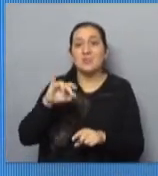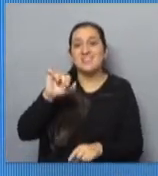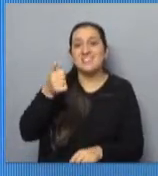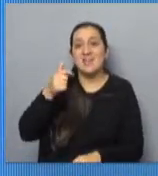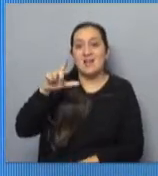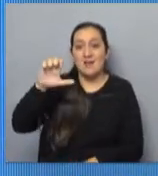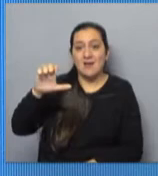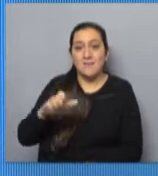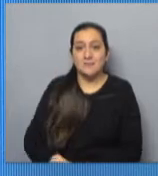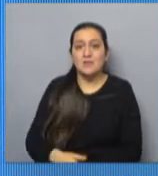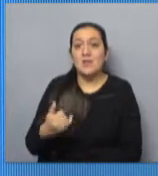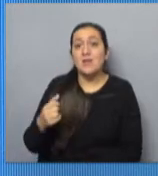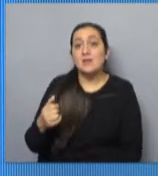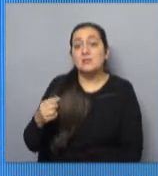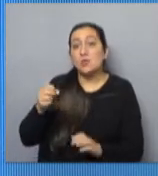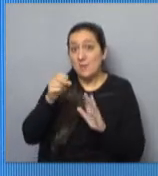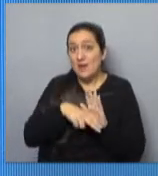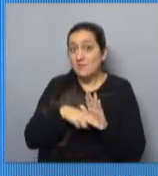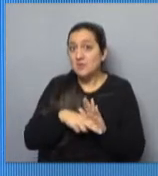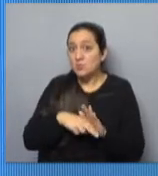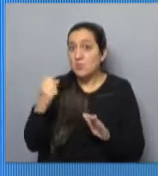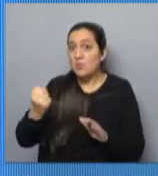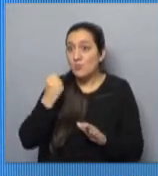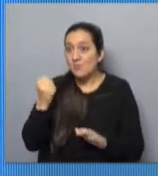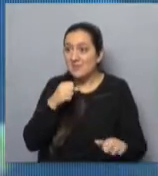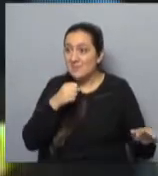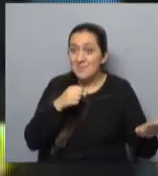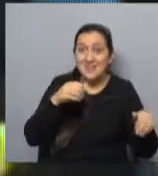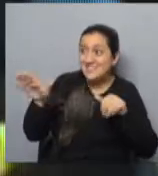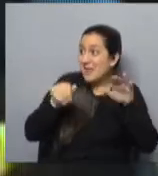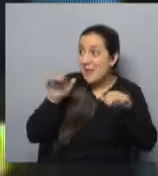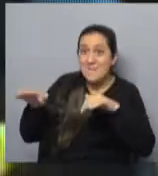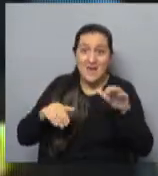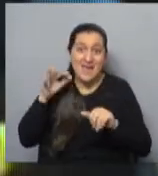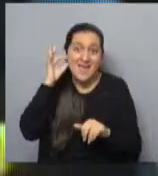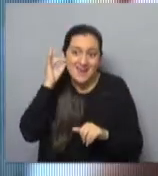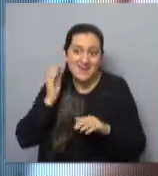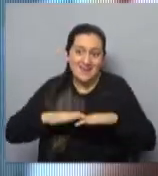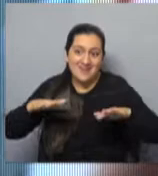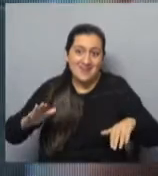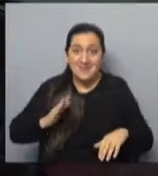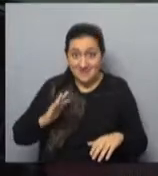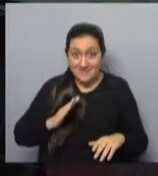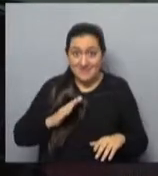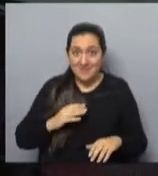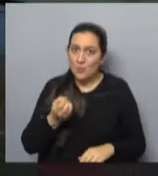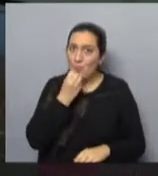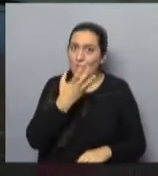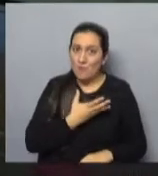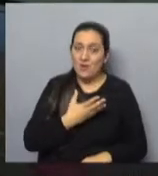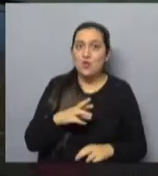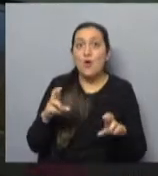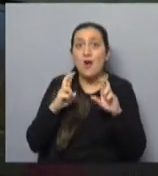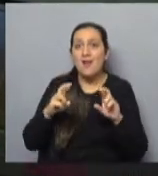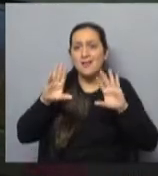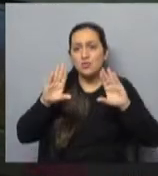hizo una planificación tremenda para captación de boris así estuvo buenísimo y está buenísimo y